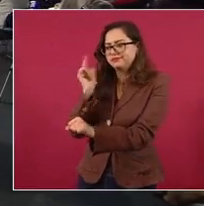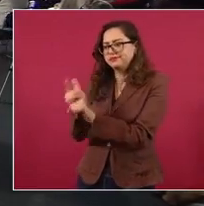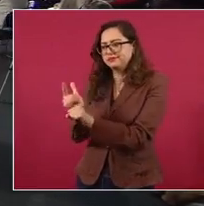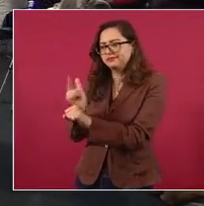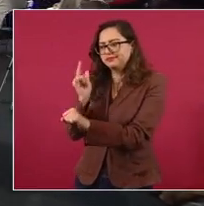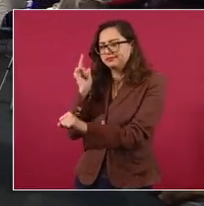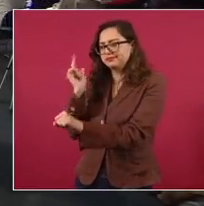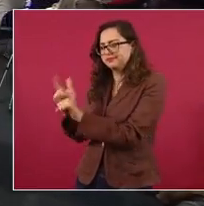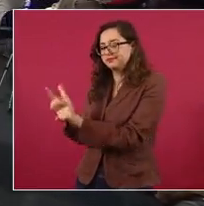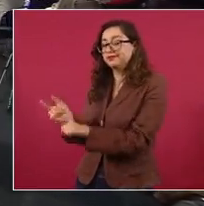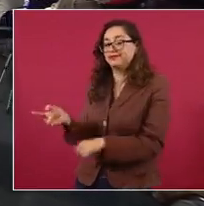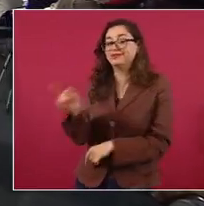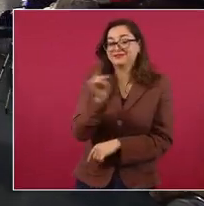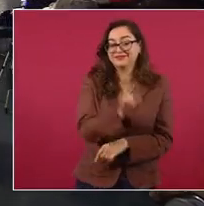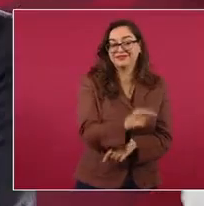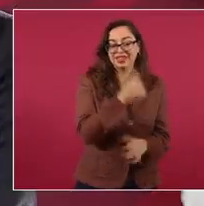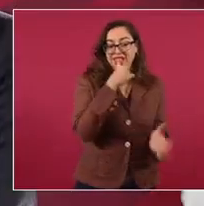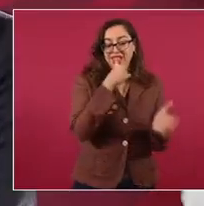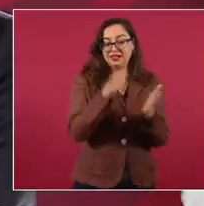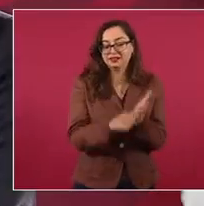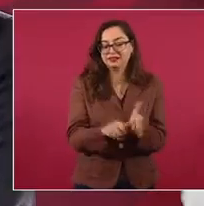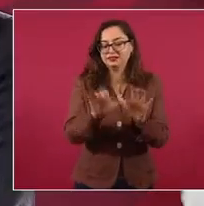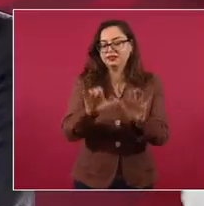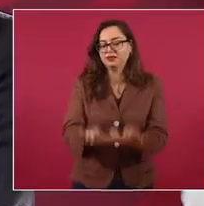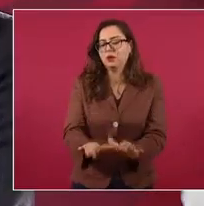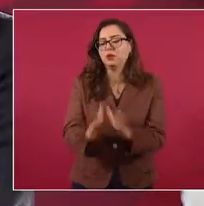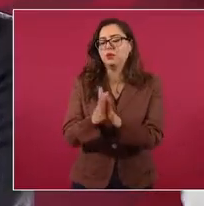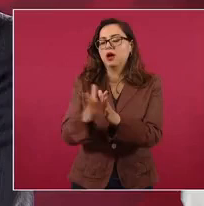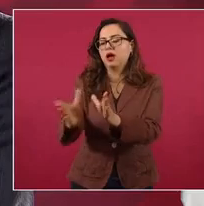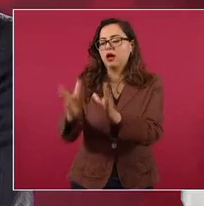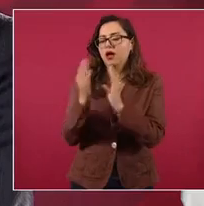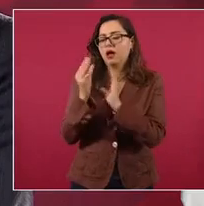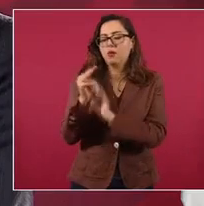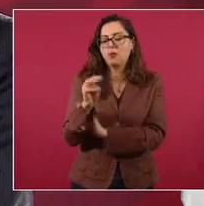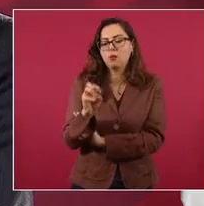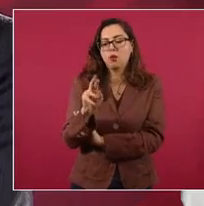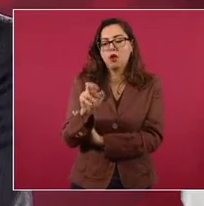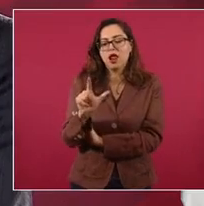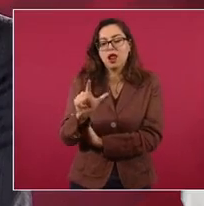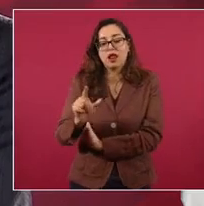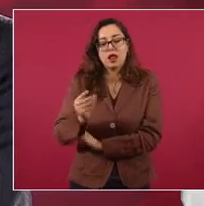moralícenme, señor general, porque eran